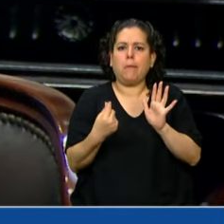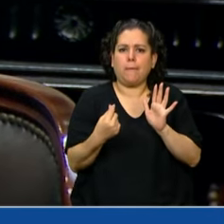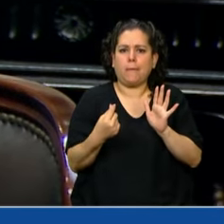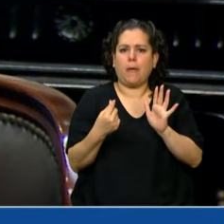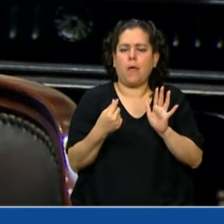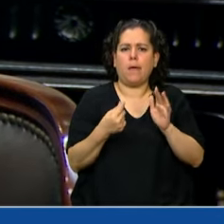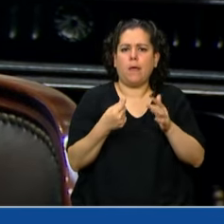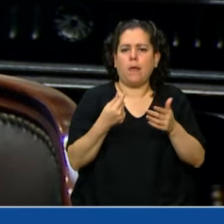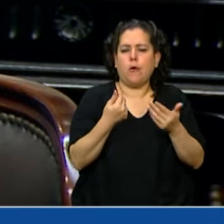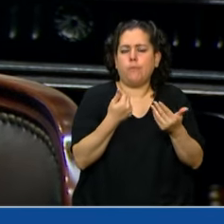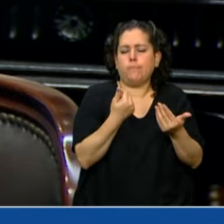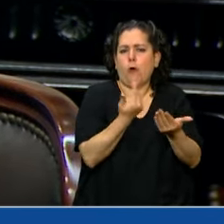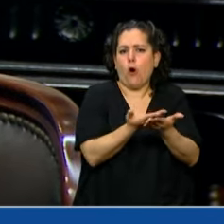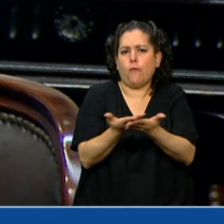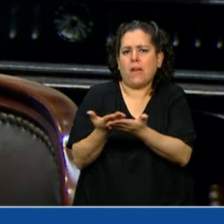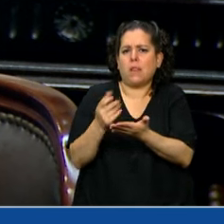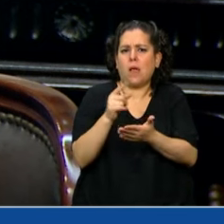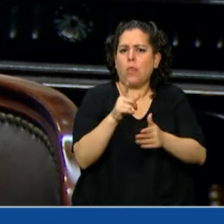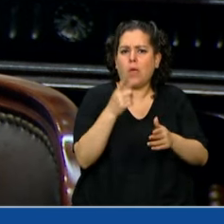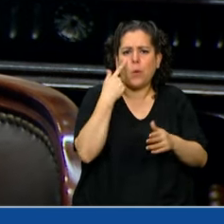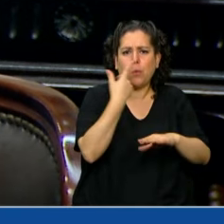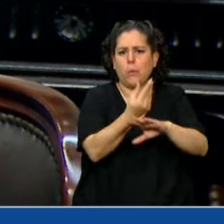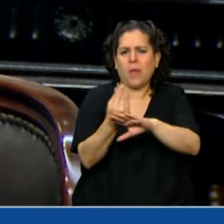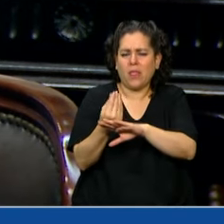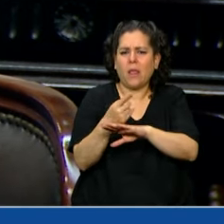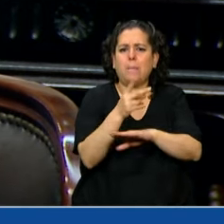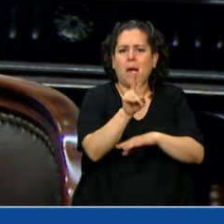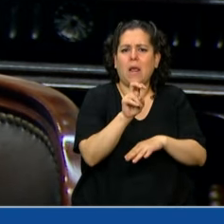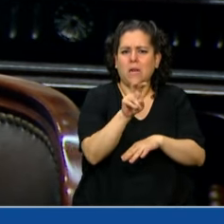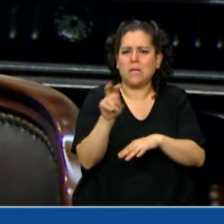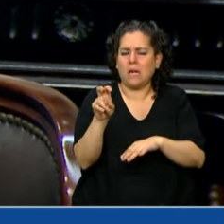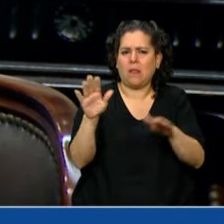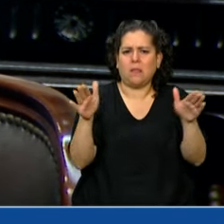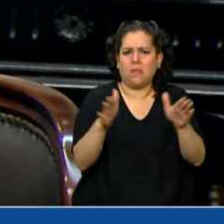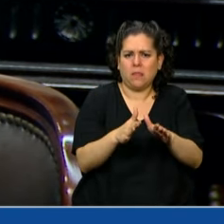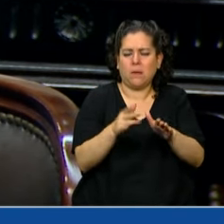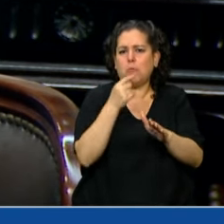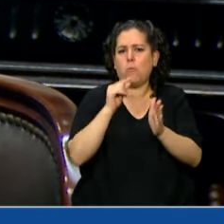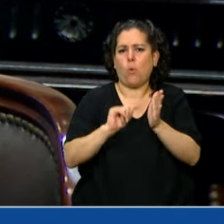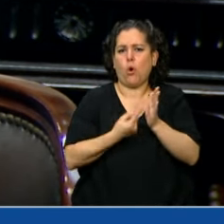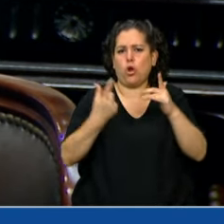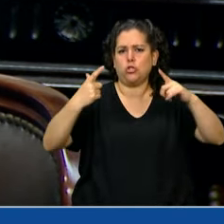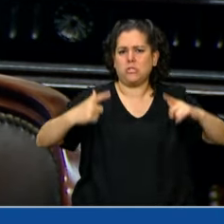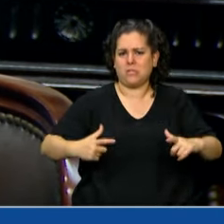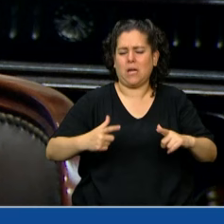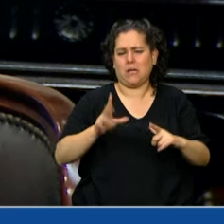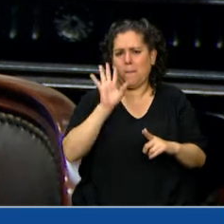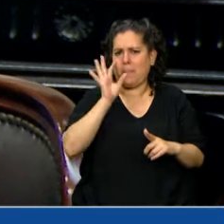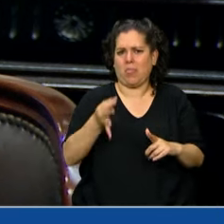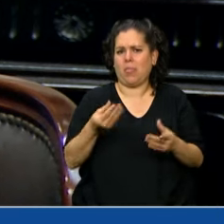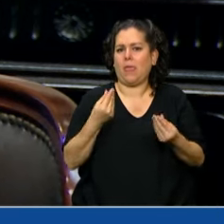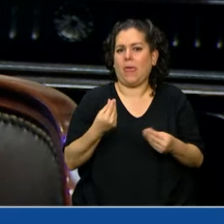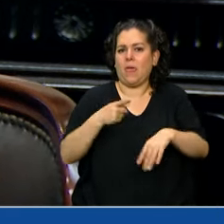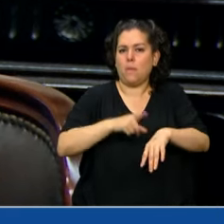oferta de viviendas para alquilar el caso de la ciudad de Buenos Aires es muy ilustrativo al